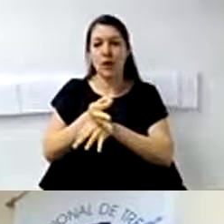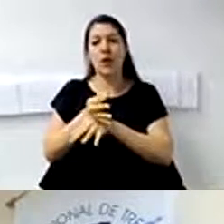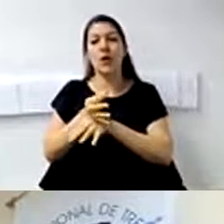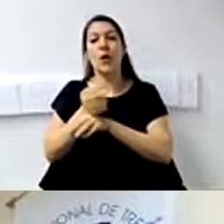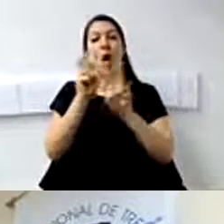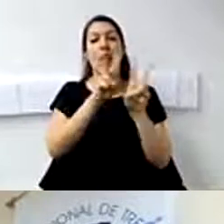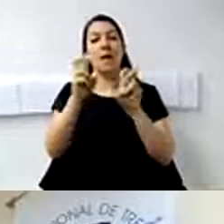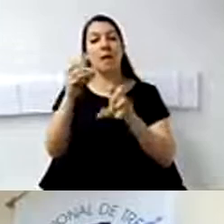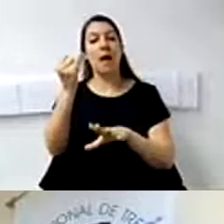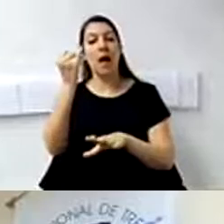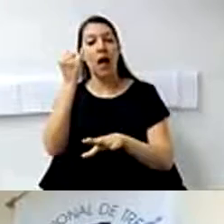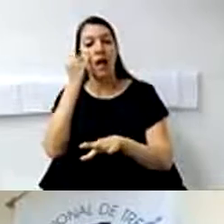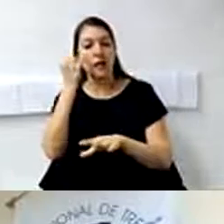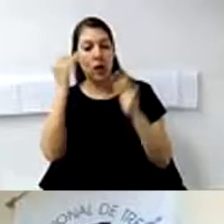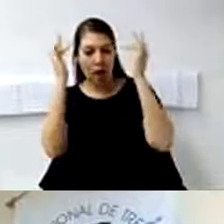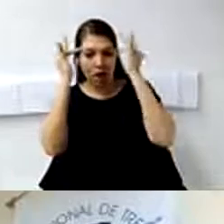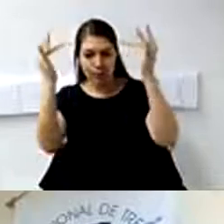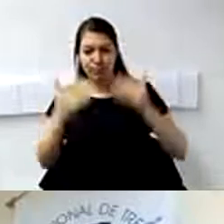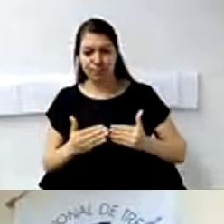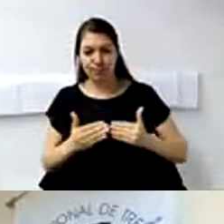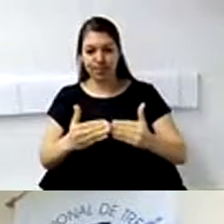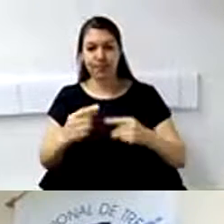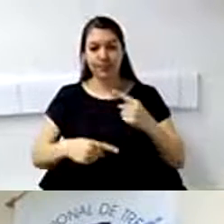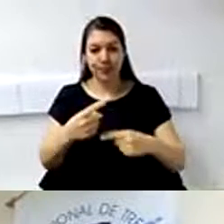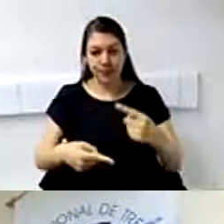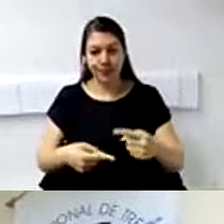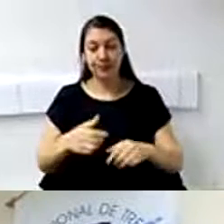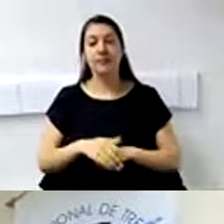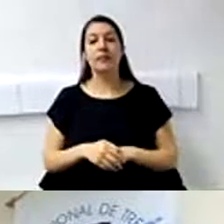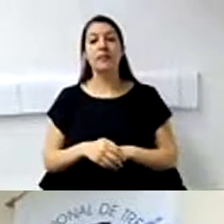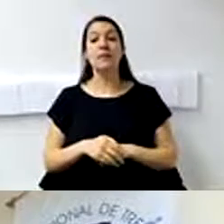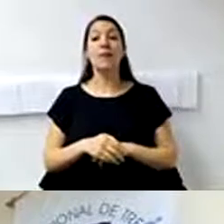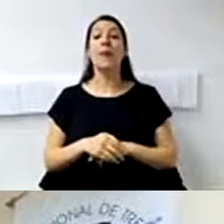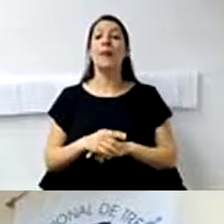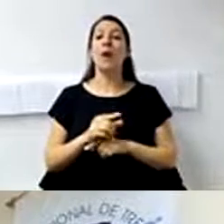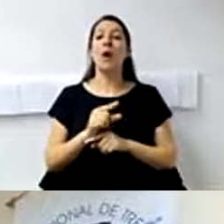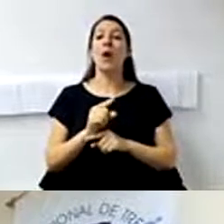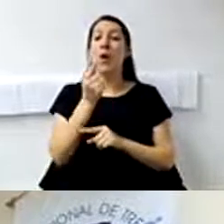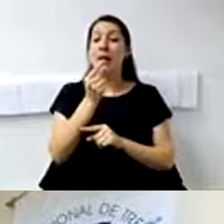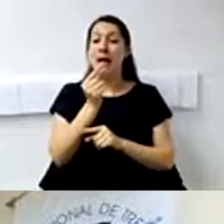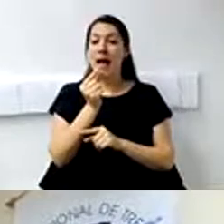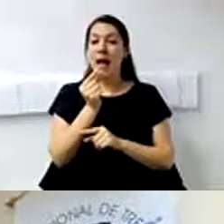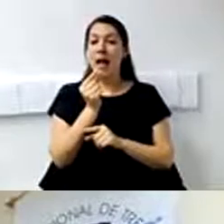en este sentido. Agustín, sí. Solo una cosita, porque veo